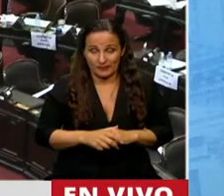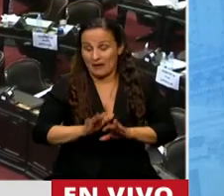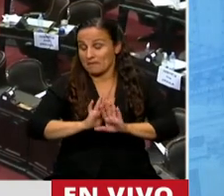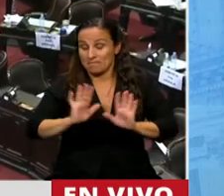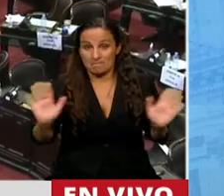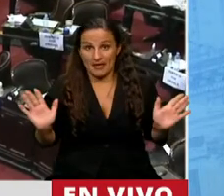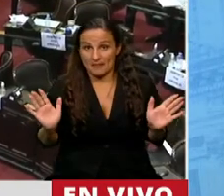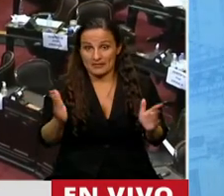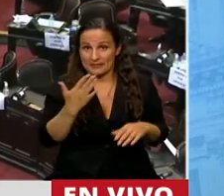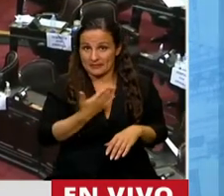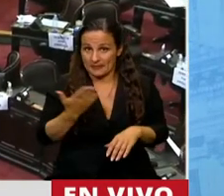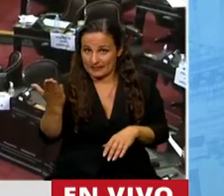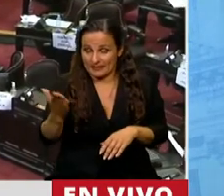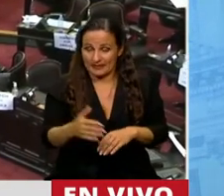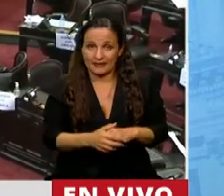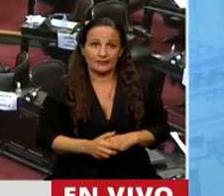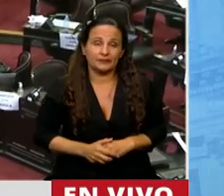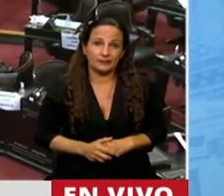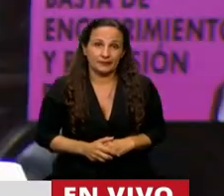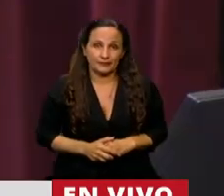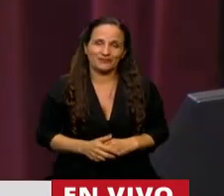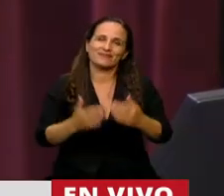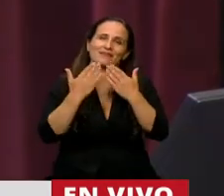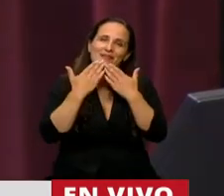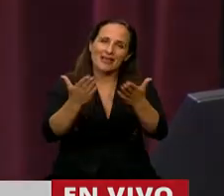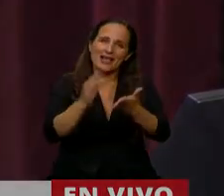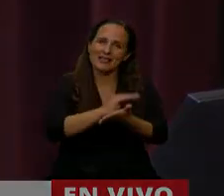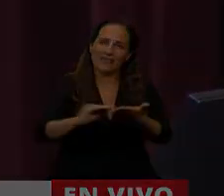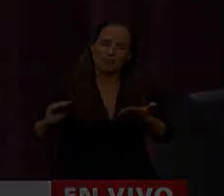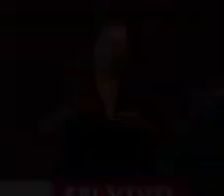señora Presidenta. Gracias, diputado Di Giacomo.